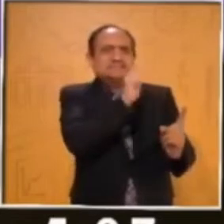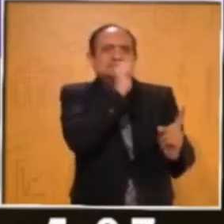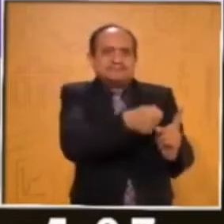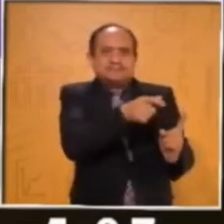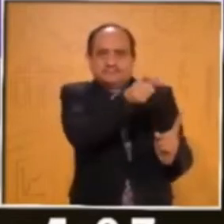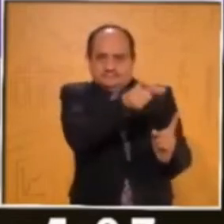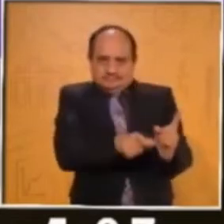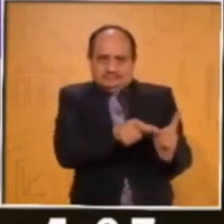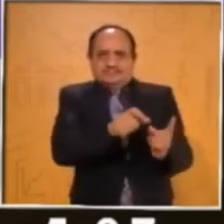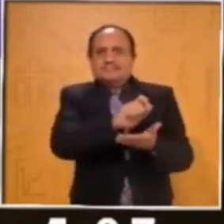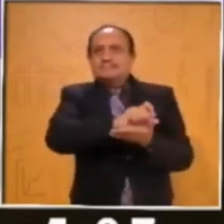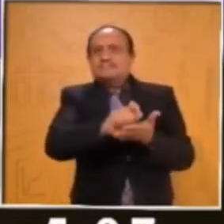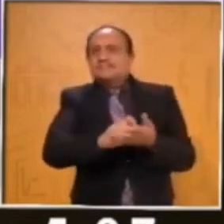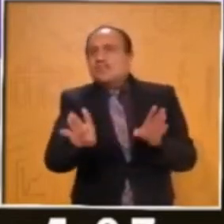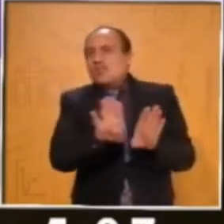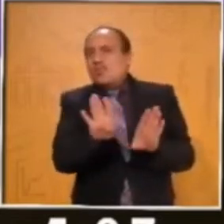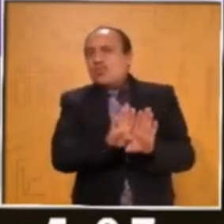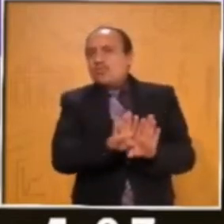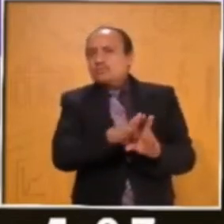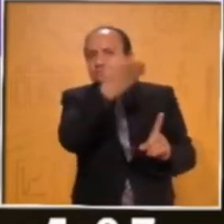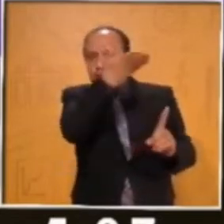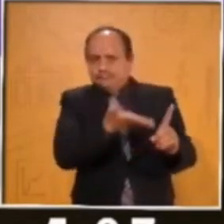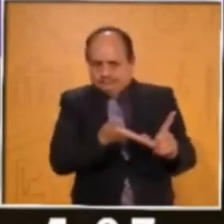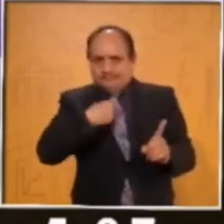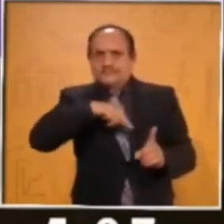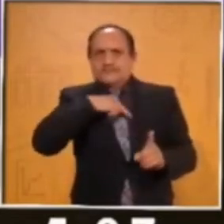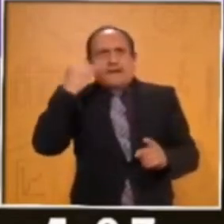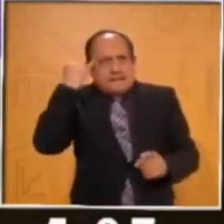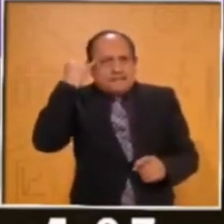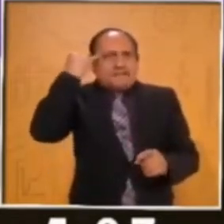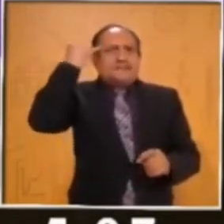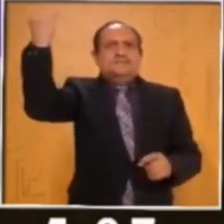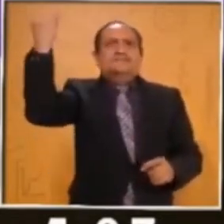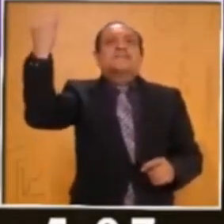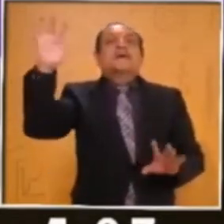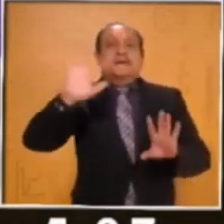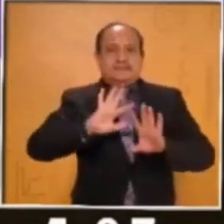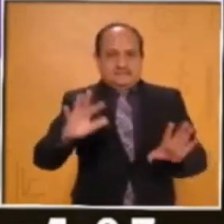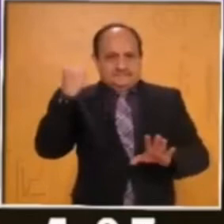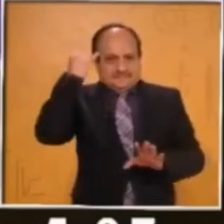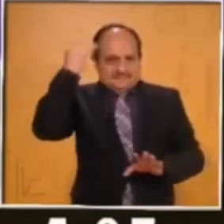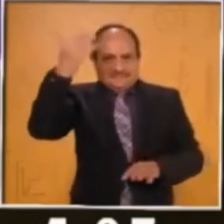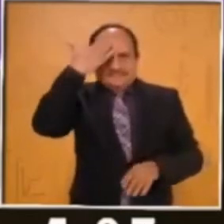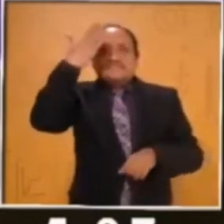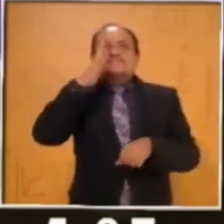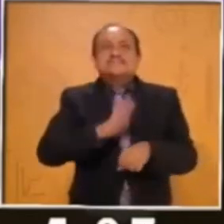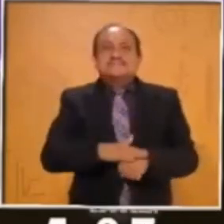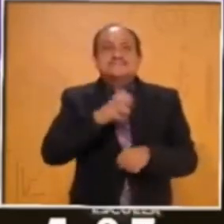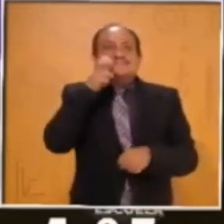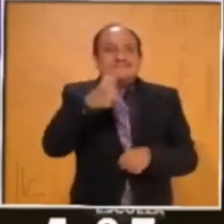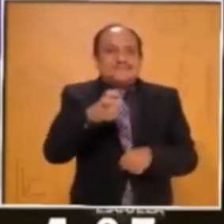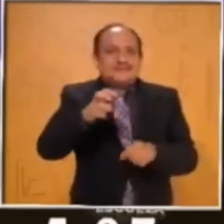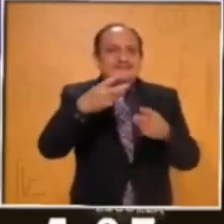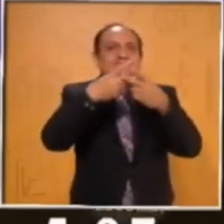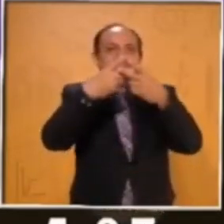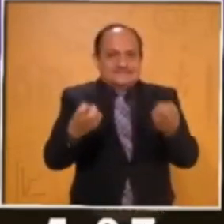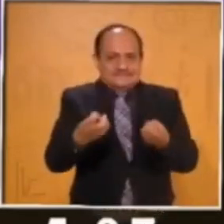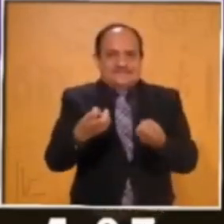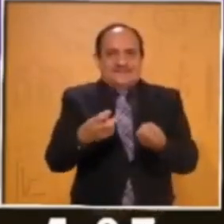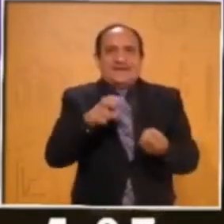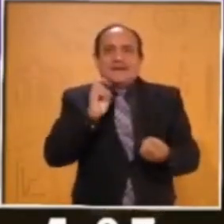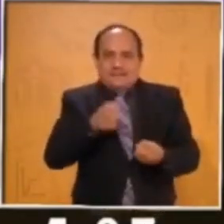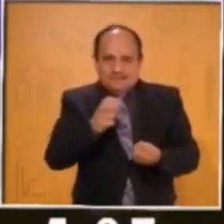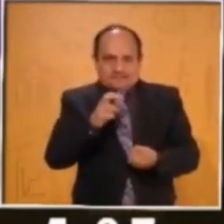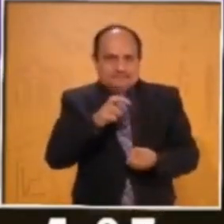nosotros escribiendo cómo es para que nosotros nos lo imaginemos, ¿ok? Eso es el adjetivo, para eso nos sirven